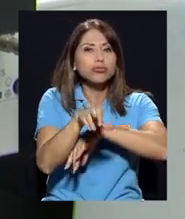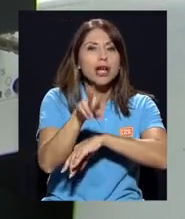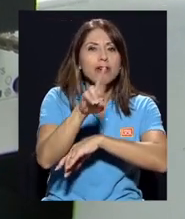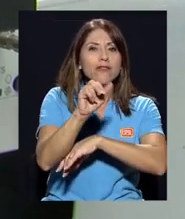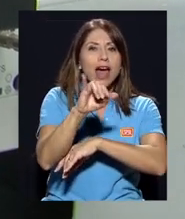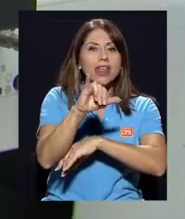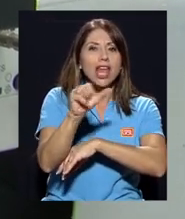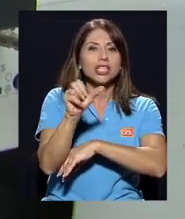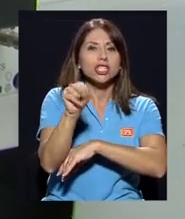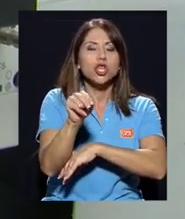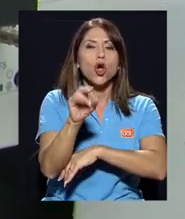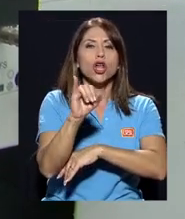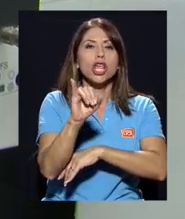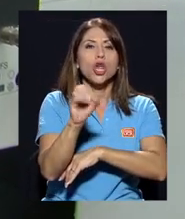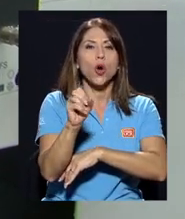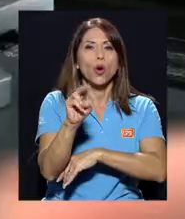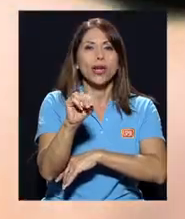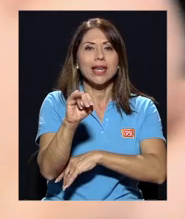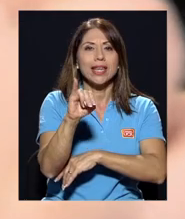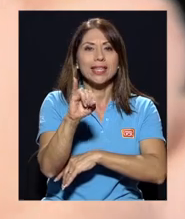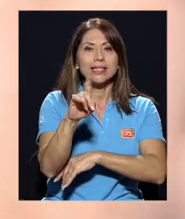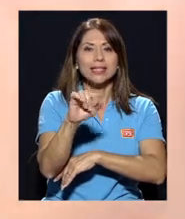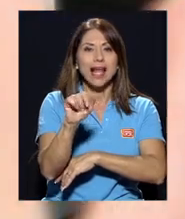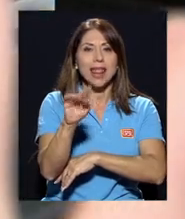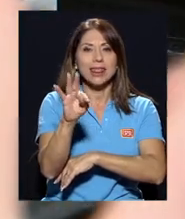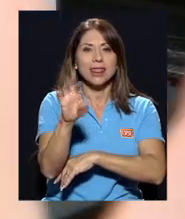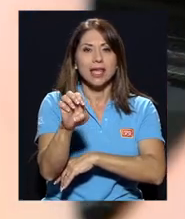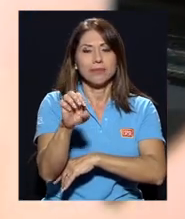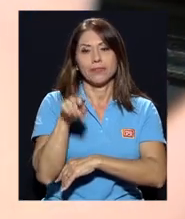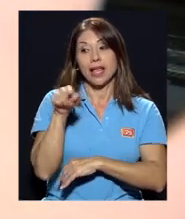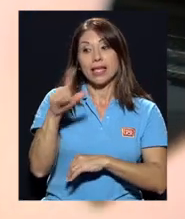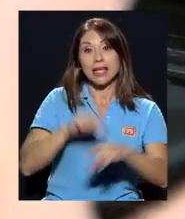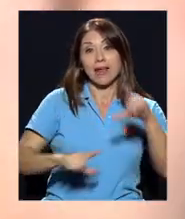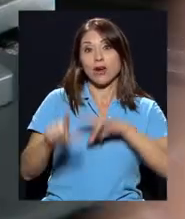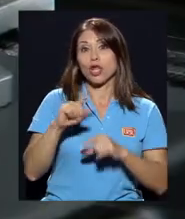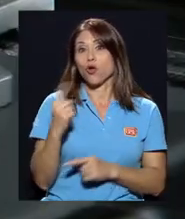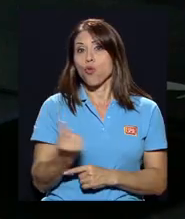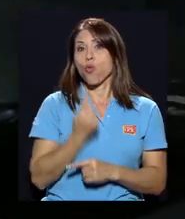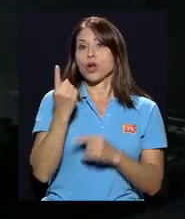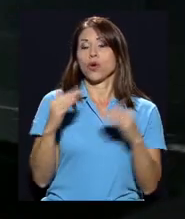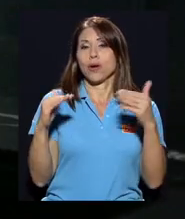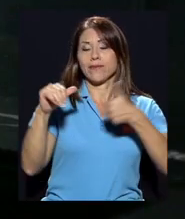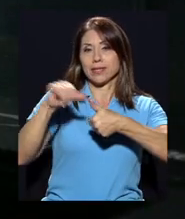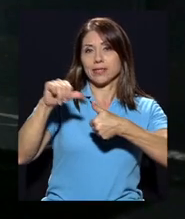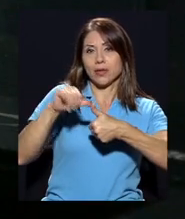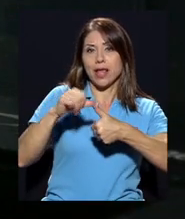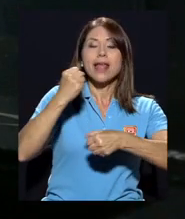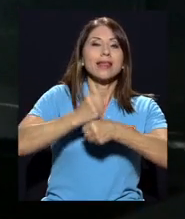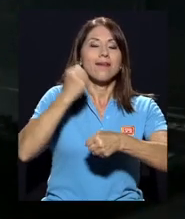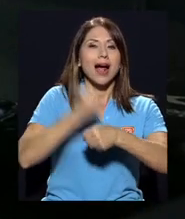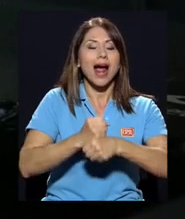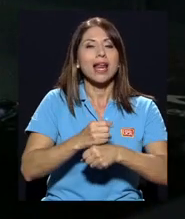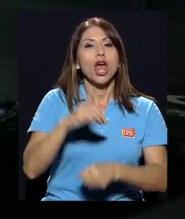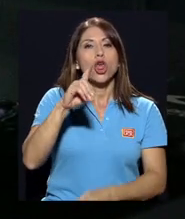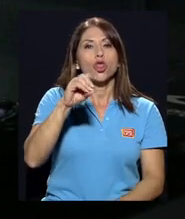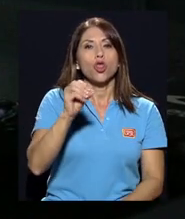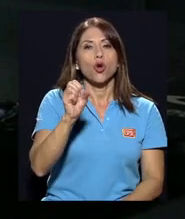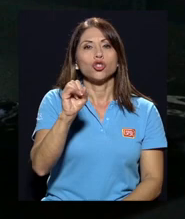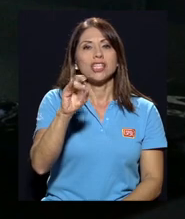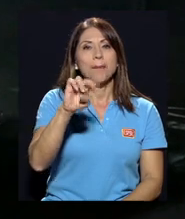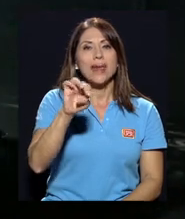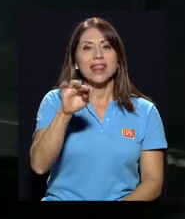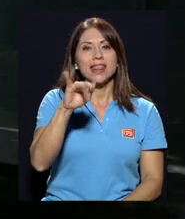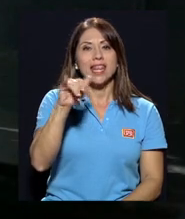a radiación ionizante. Este laboratorio será el único en Centroamérica en trabajar la dosimetría biológica usando